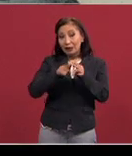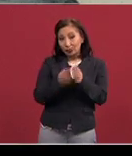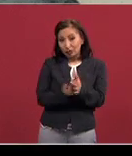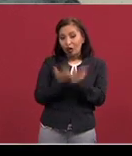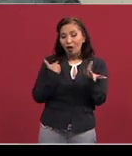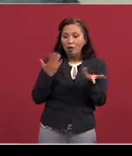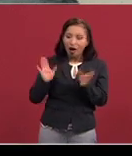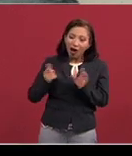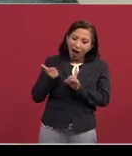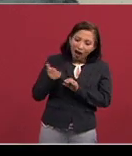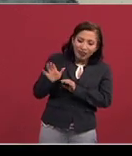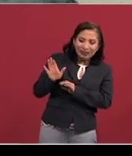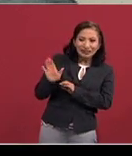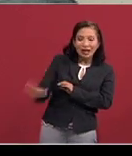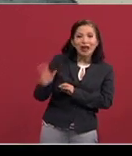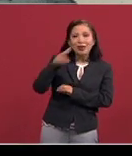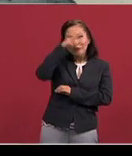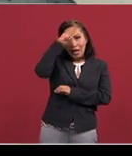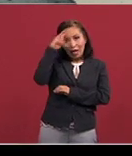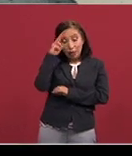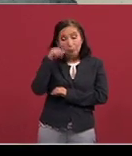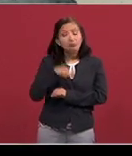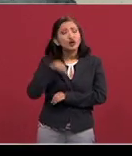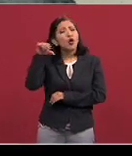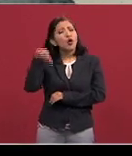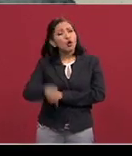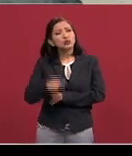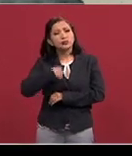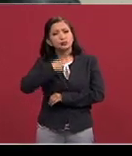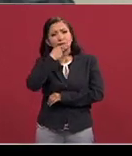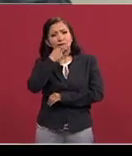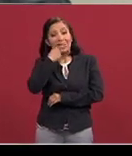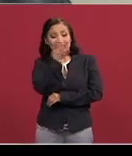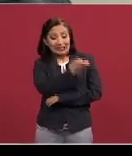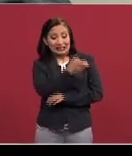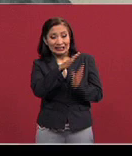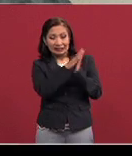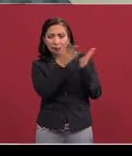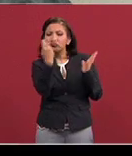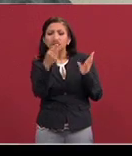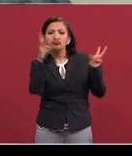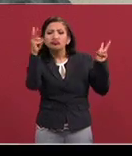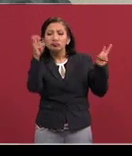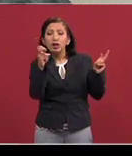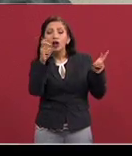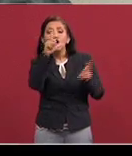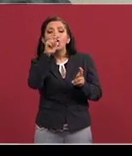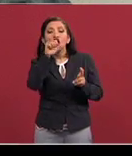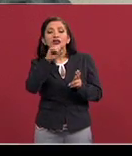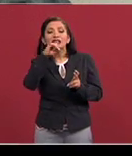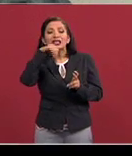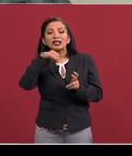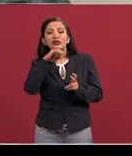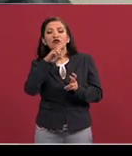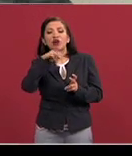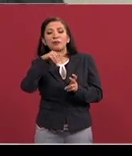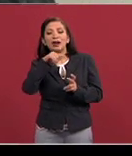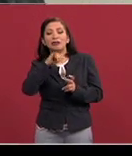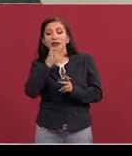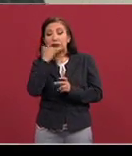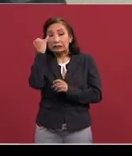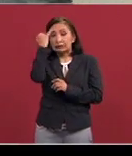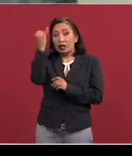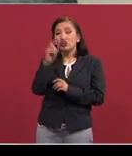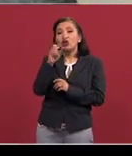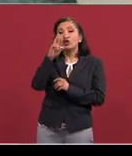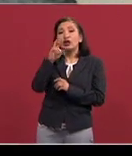nuestro característico verano. El día de hoy les voy a hablar de este libro que se llama Los Informantes, de la autoría